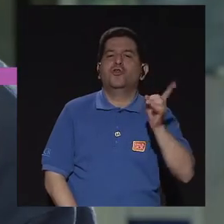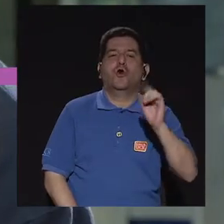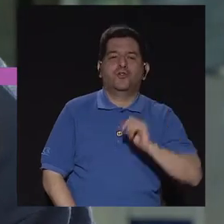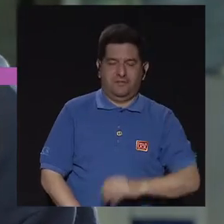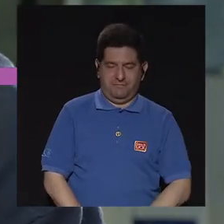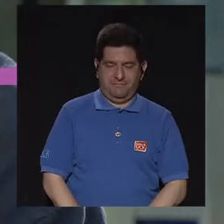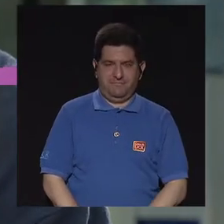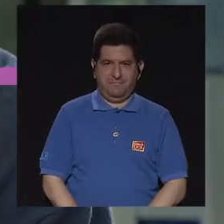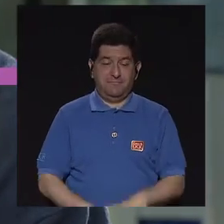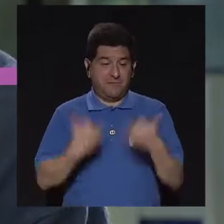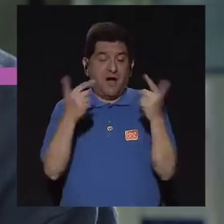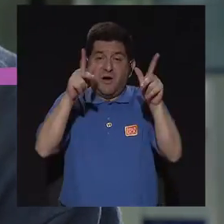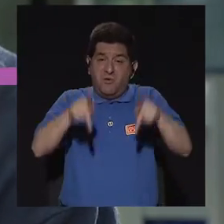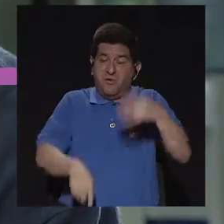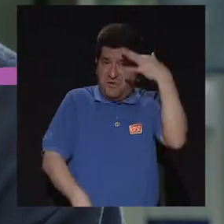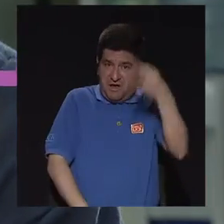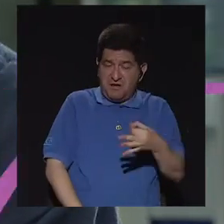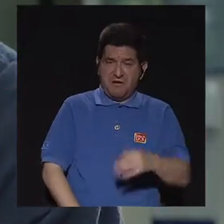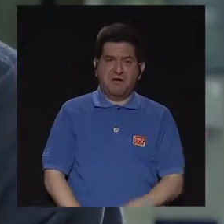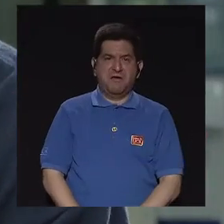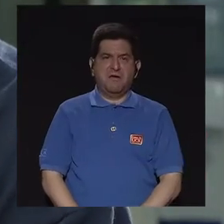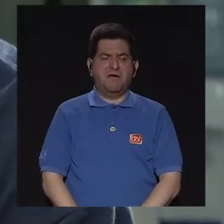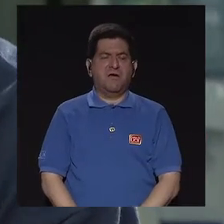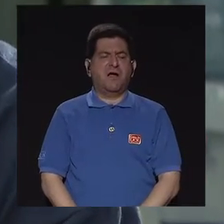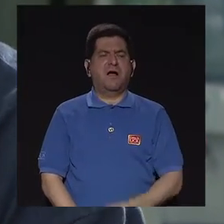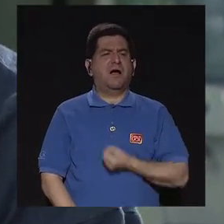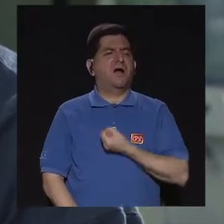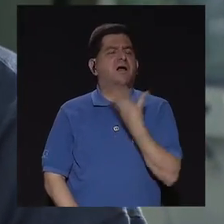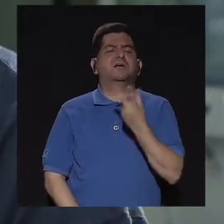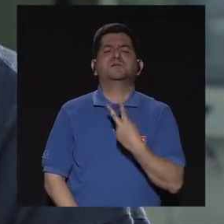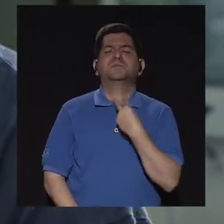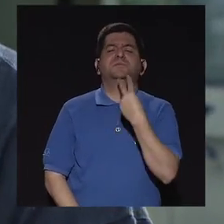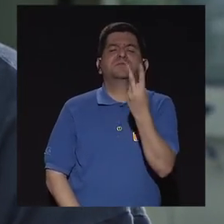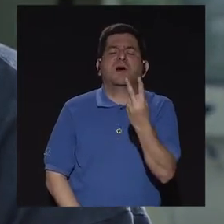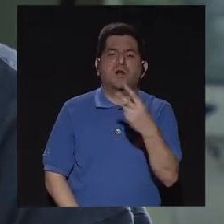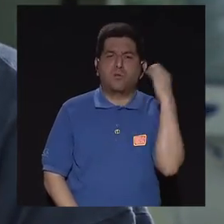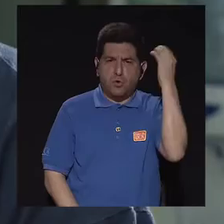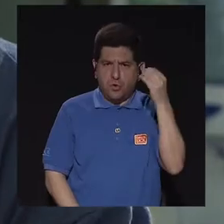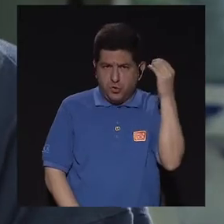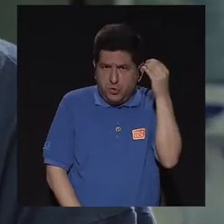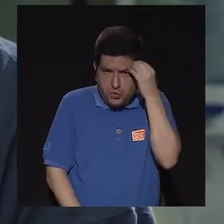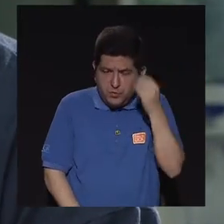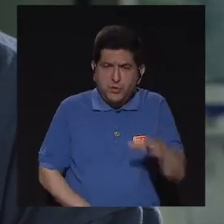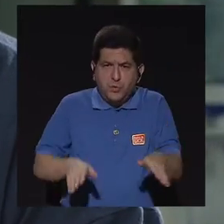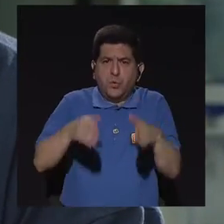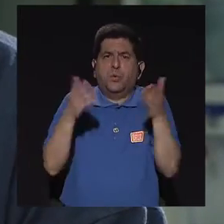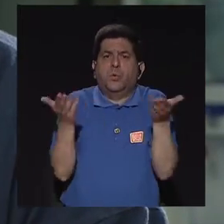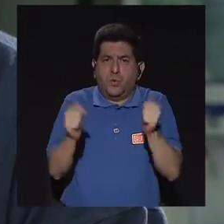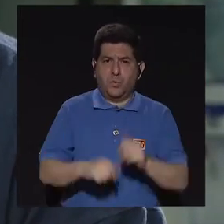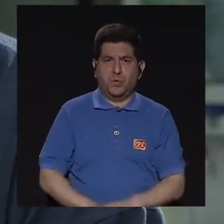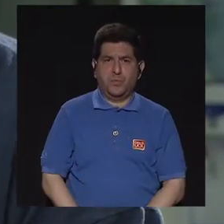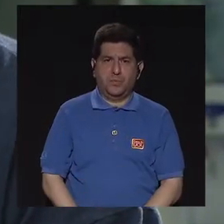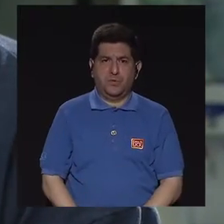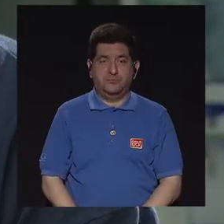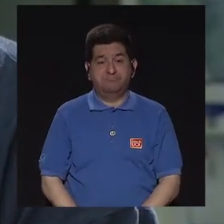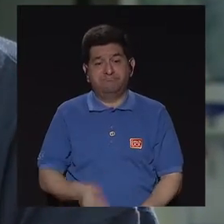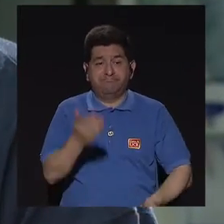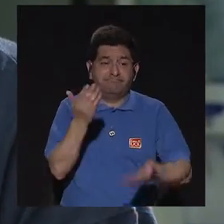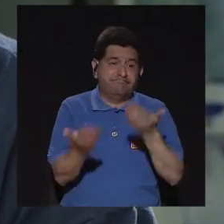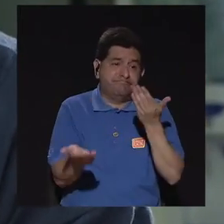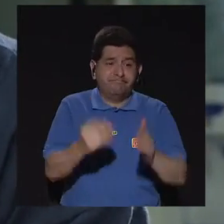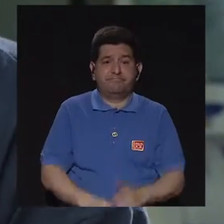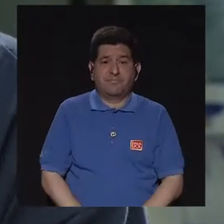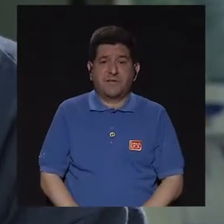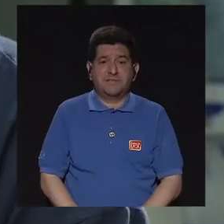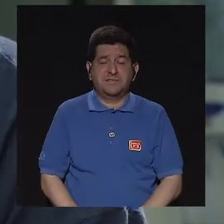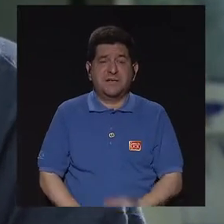encontrarlos. De momento la gente cree que la forma para expresar su voz, para poder dar su opinión, es a través